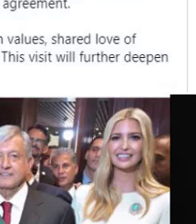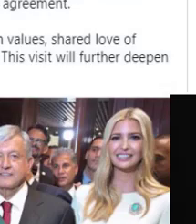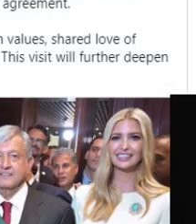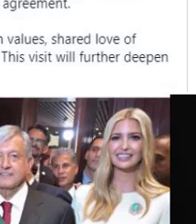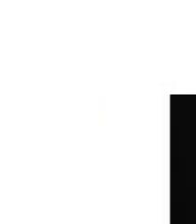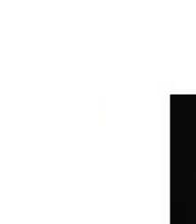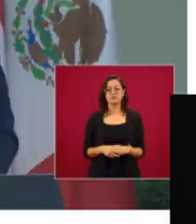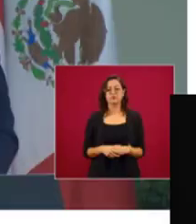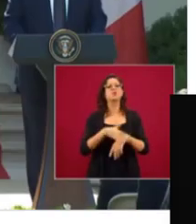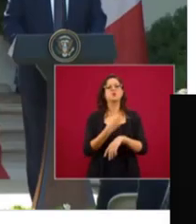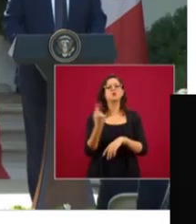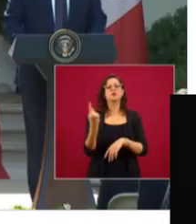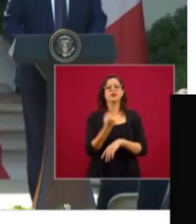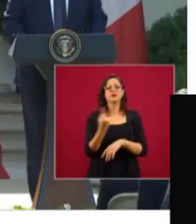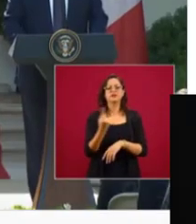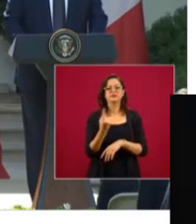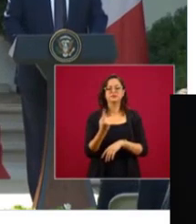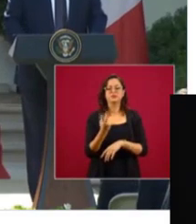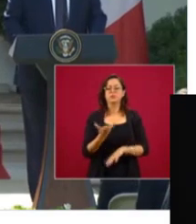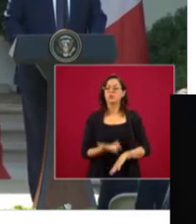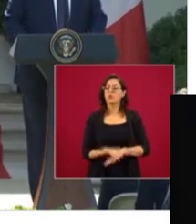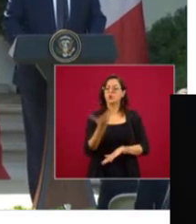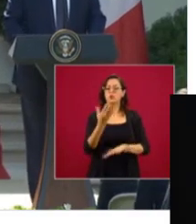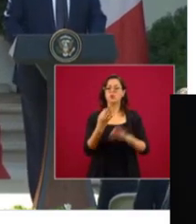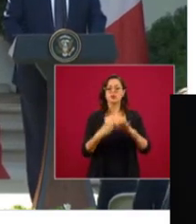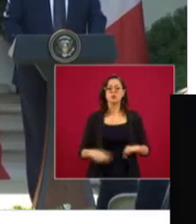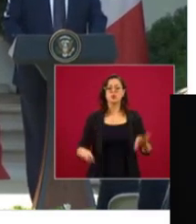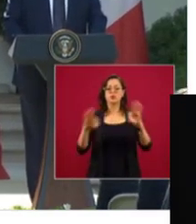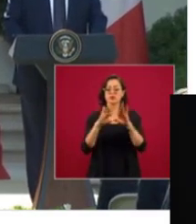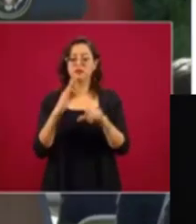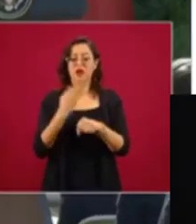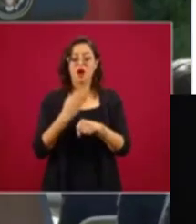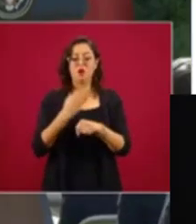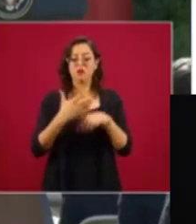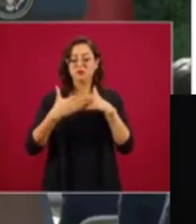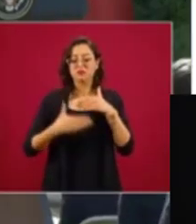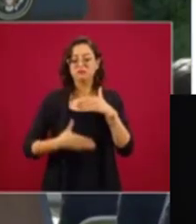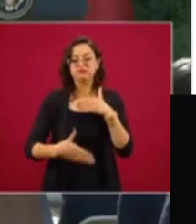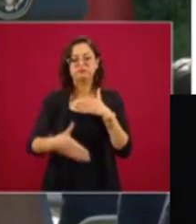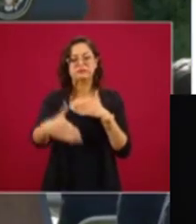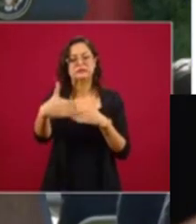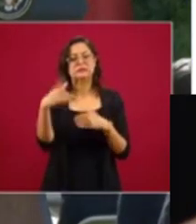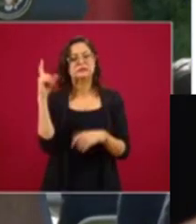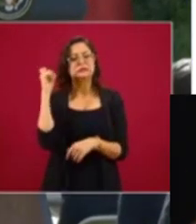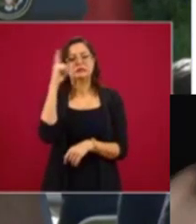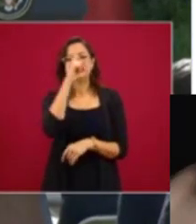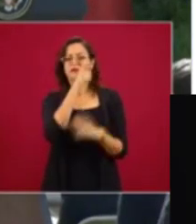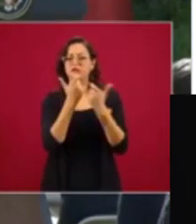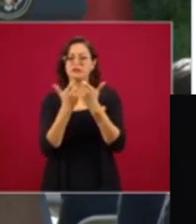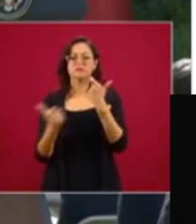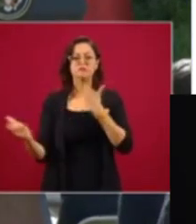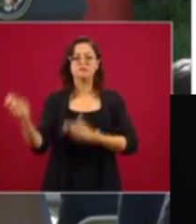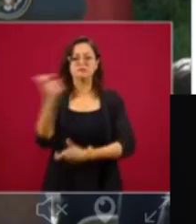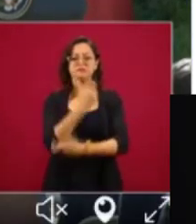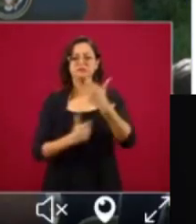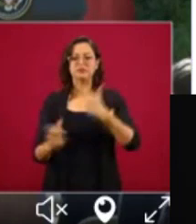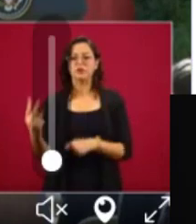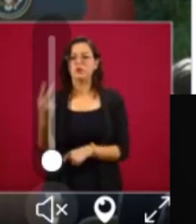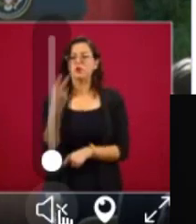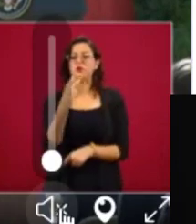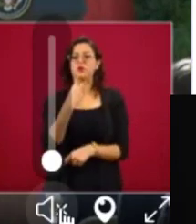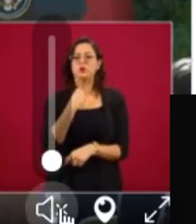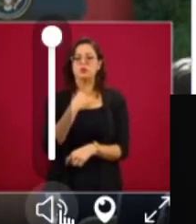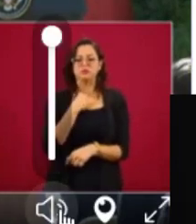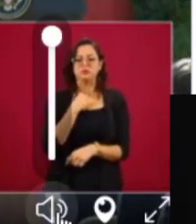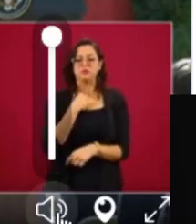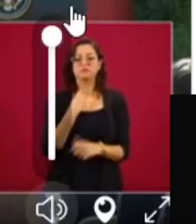ambos países. Pues ahí está, amigos suscriptores, vamos a escuchar un poco más. En estos momentos ya está hablando Andrés Manuel López Obrador, vamos a ver